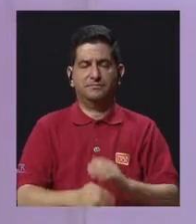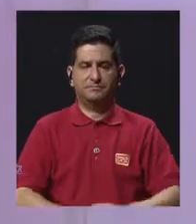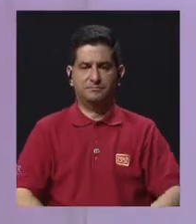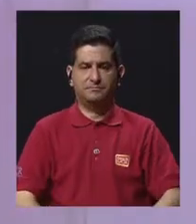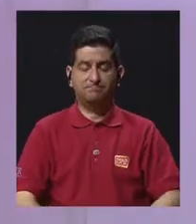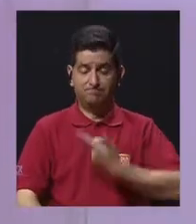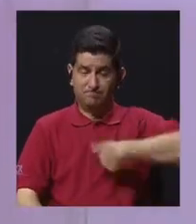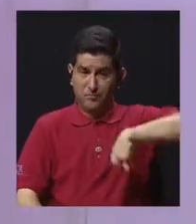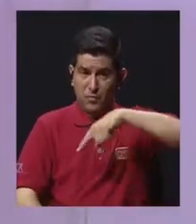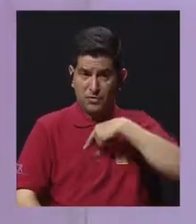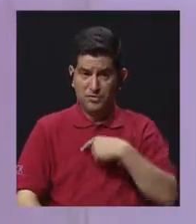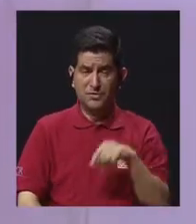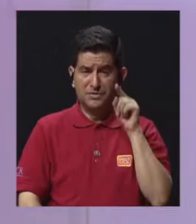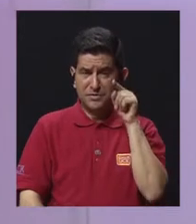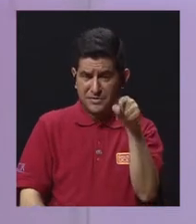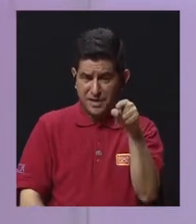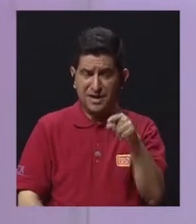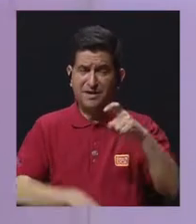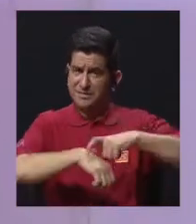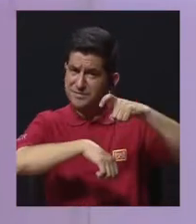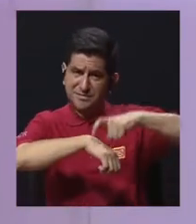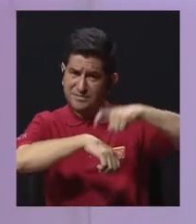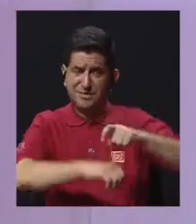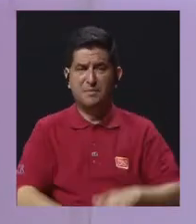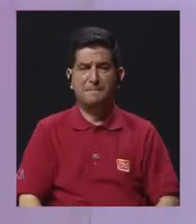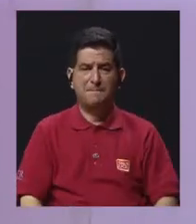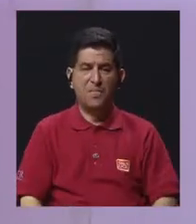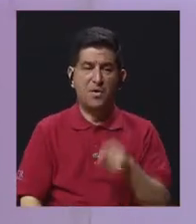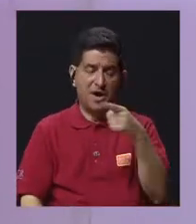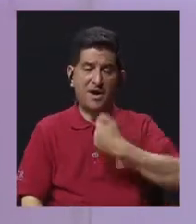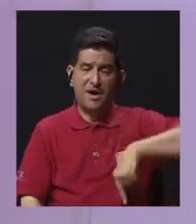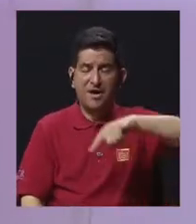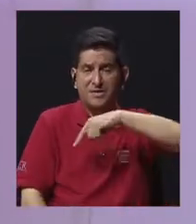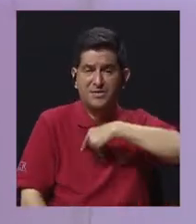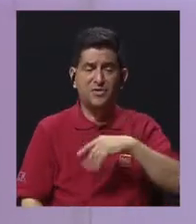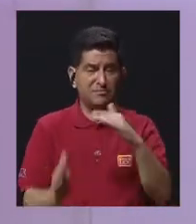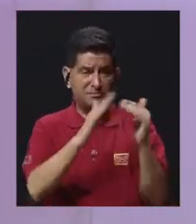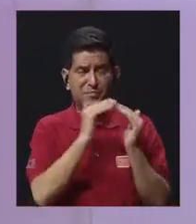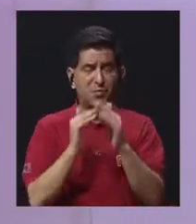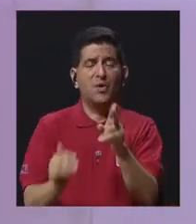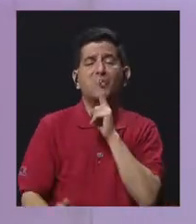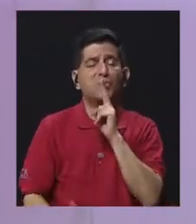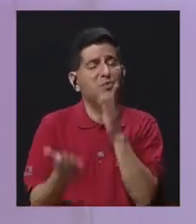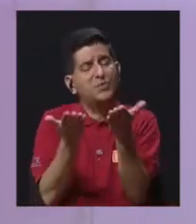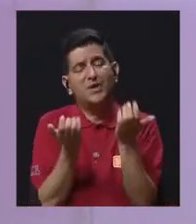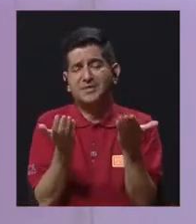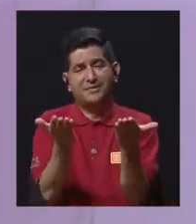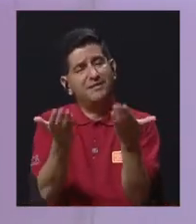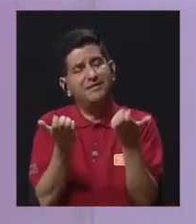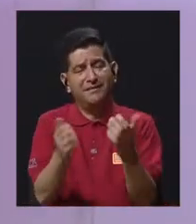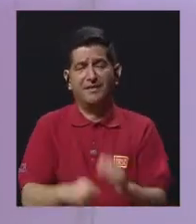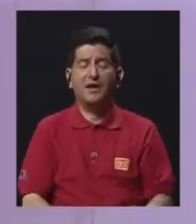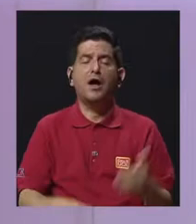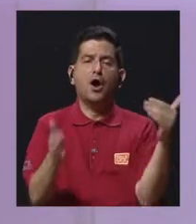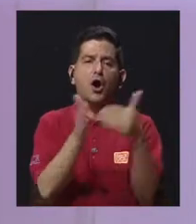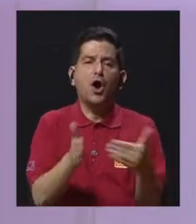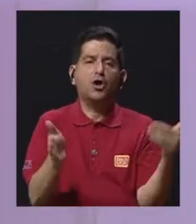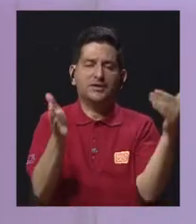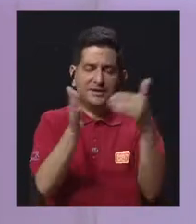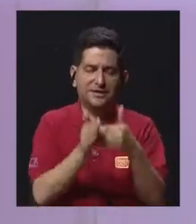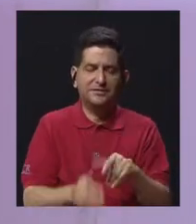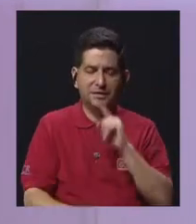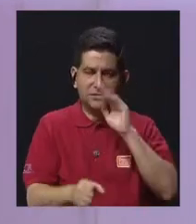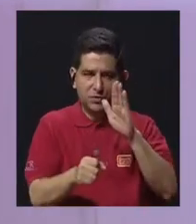economía, perjudica todo. Entonces nosotros en ese tiempo, eso era lo que nosotros, el pueblo